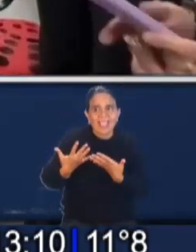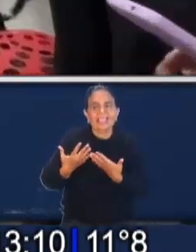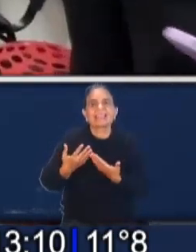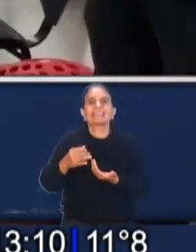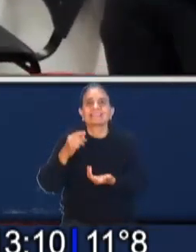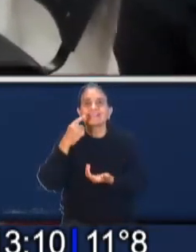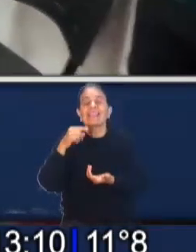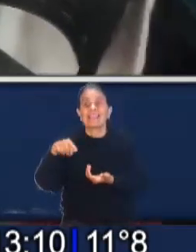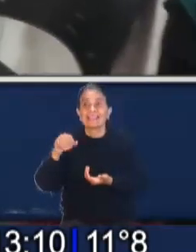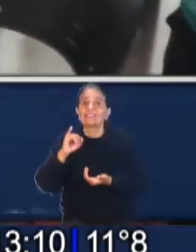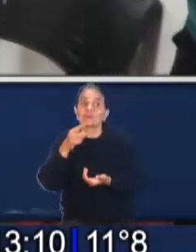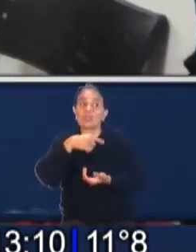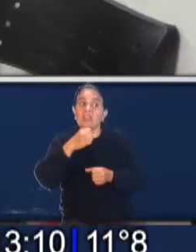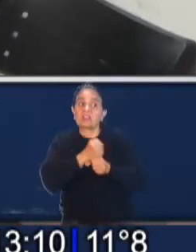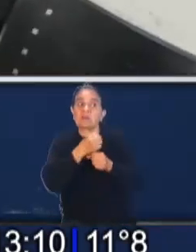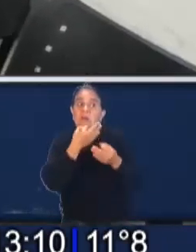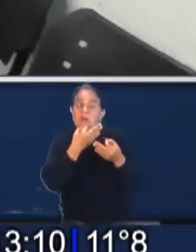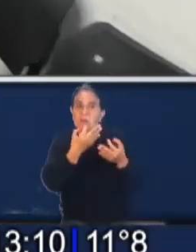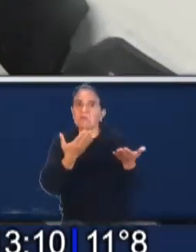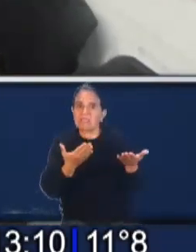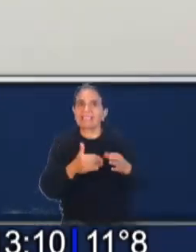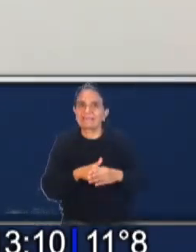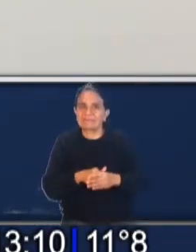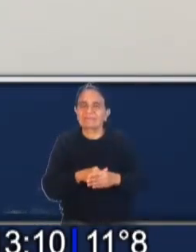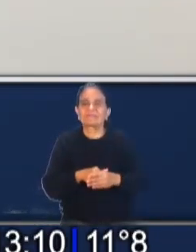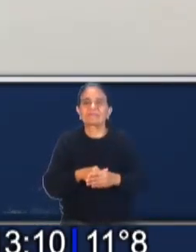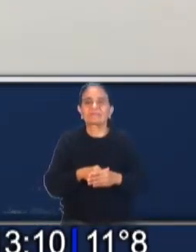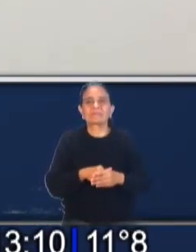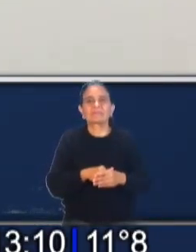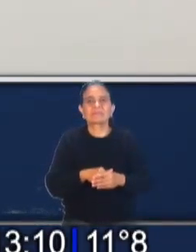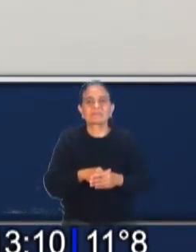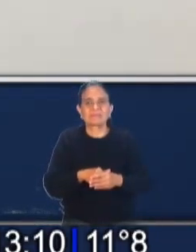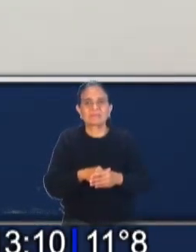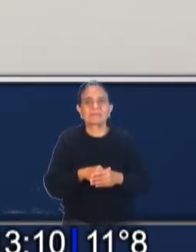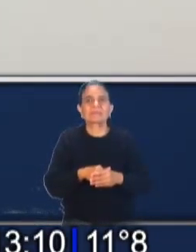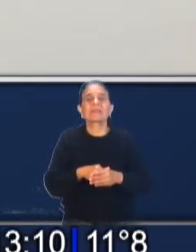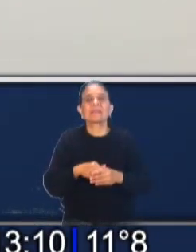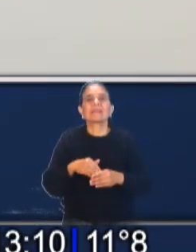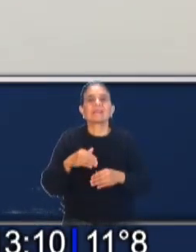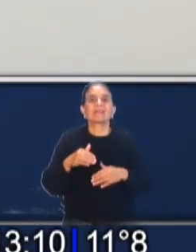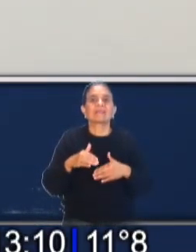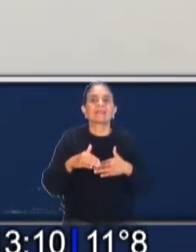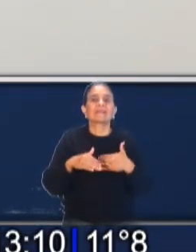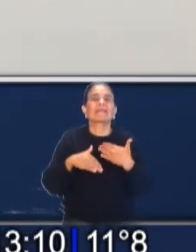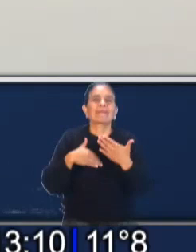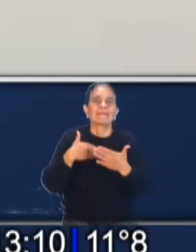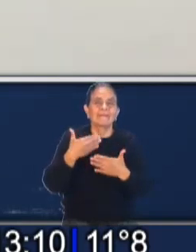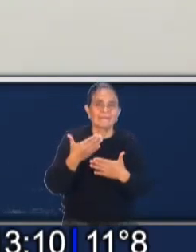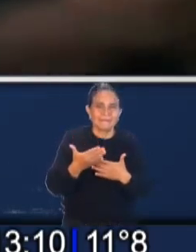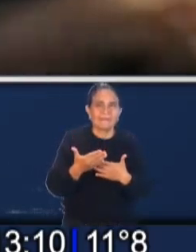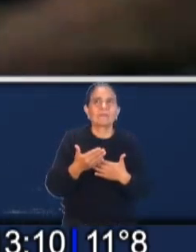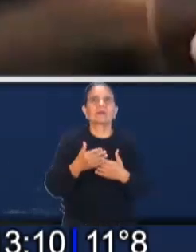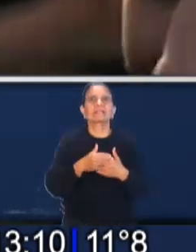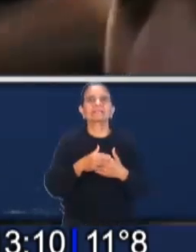trabajo. Bueno, ahí es como me contaron, más allá que, porque bueno, la efusión, la